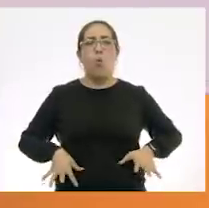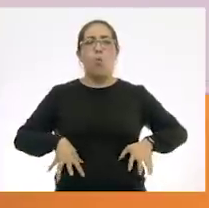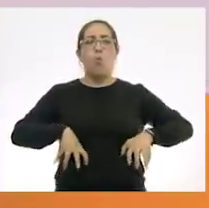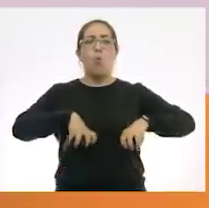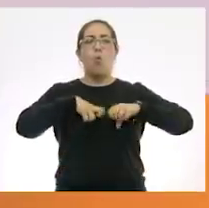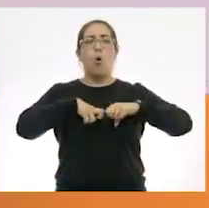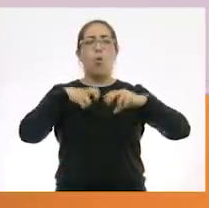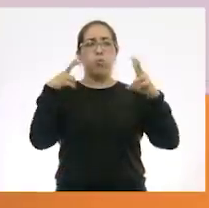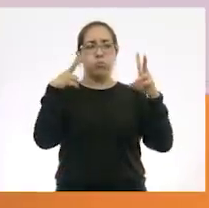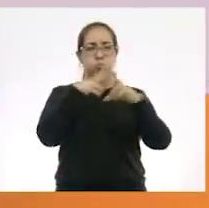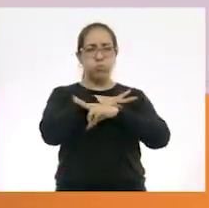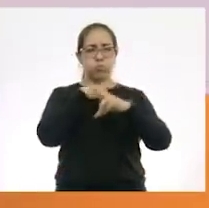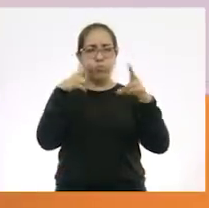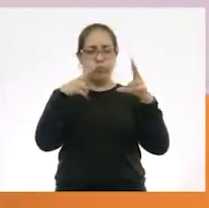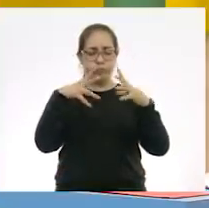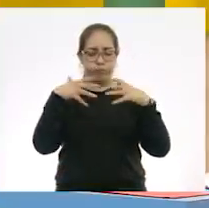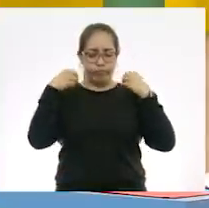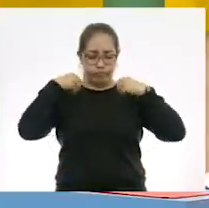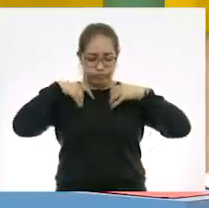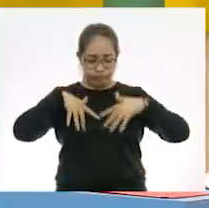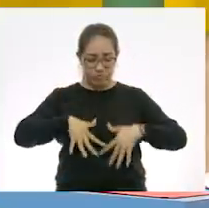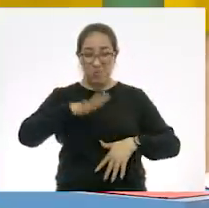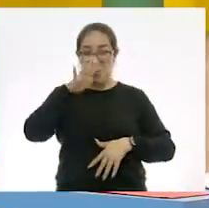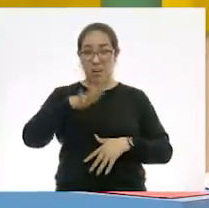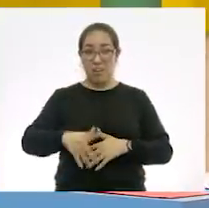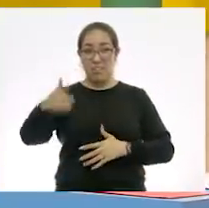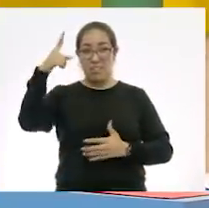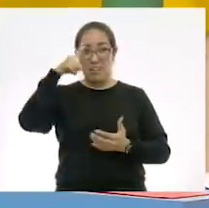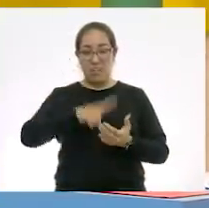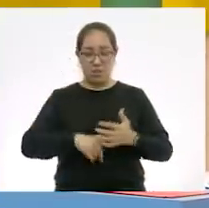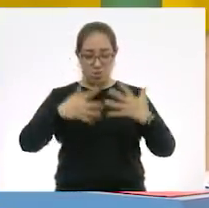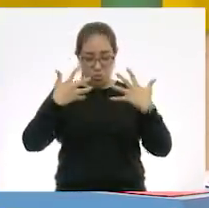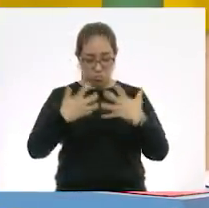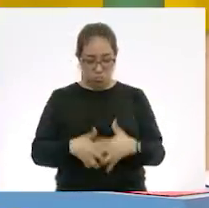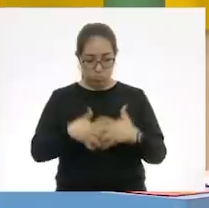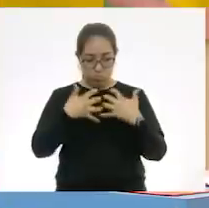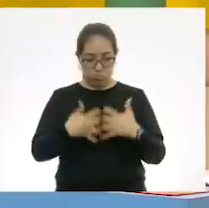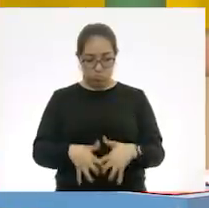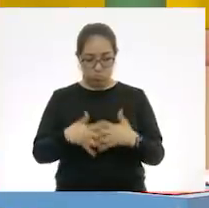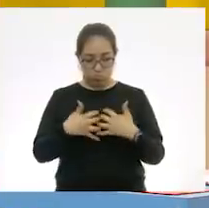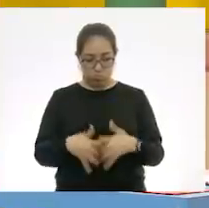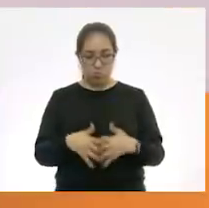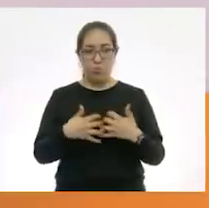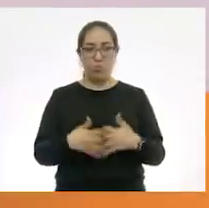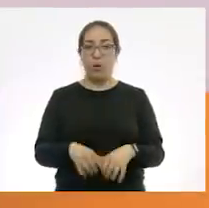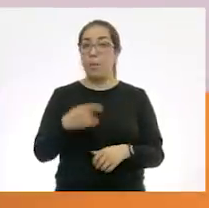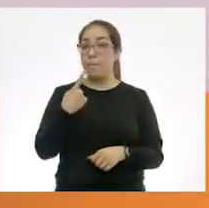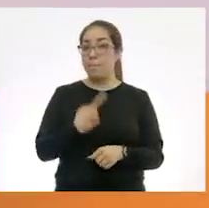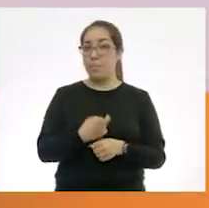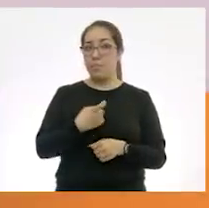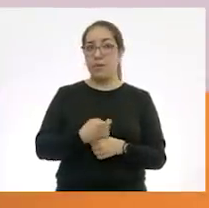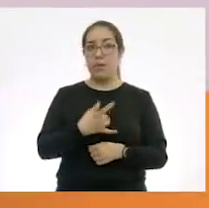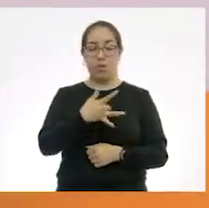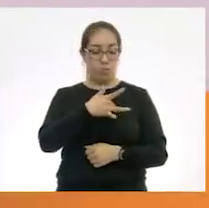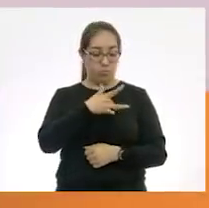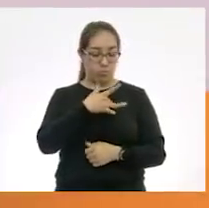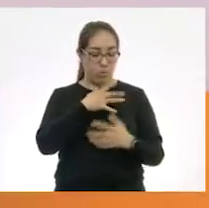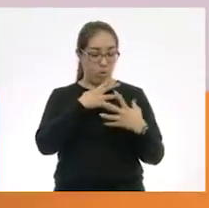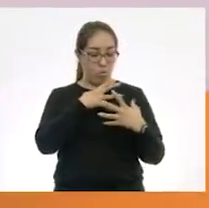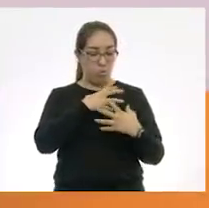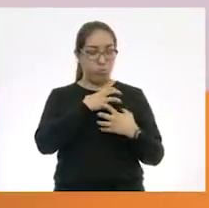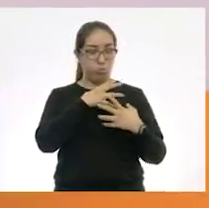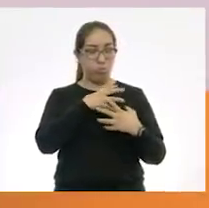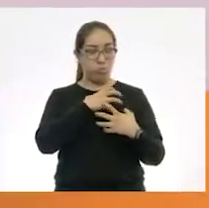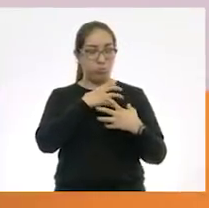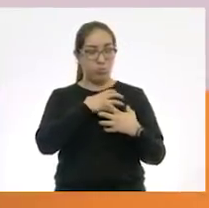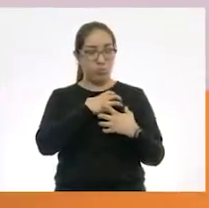el cuerpo. Es como una gran máquina entonces de reciclaje. Claro, primero echa o bombea con nutrientes y oxígeno, ya